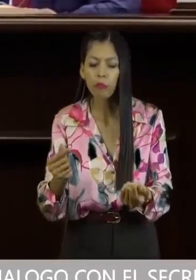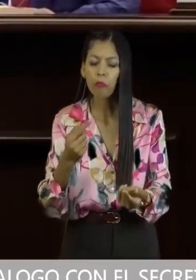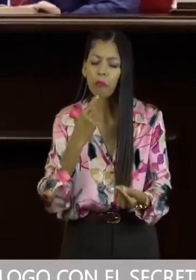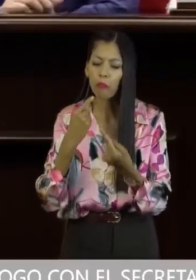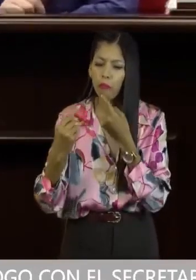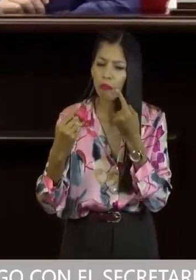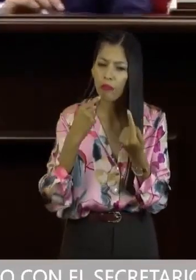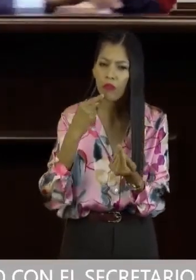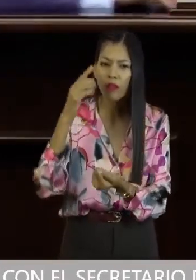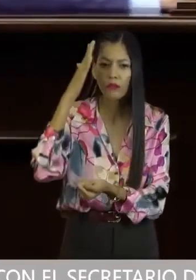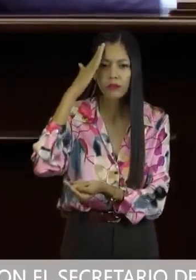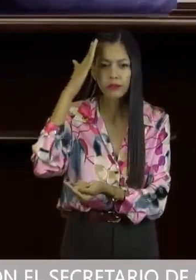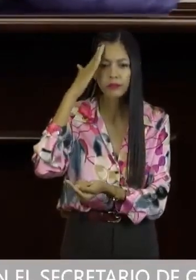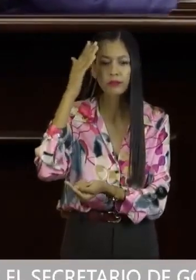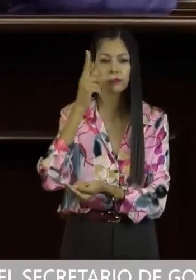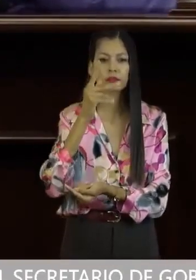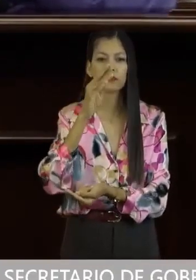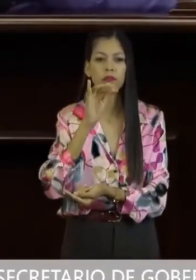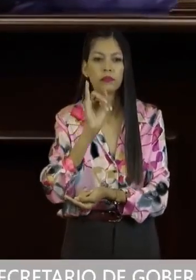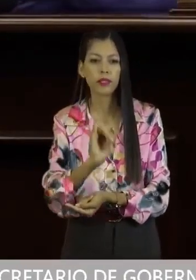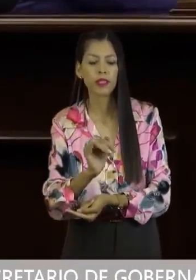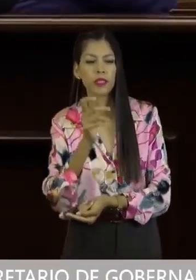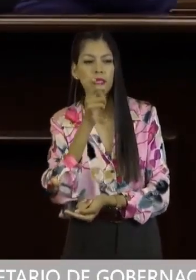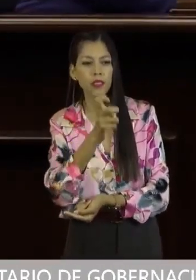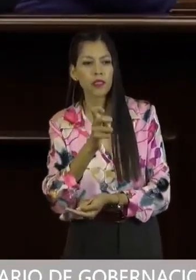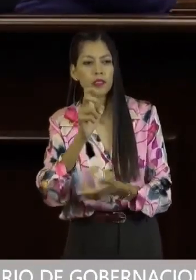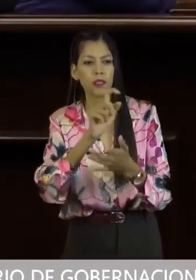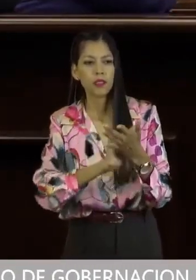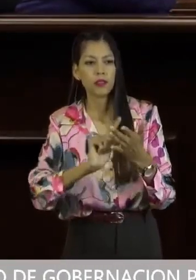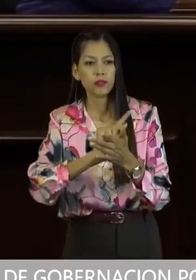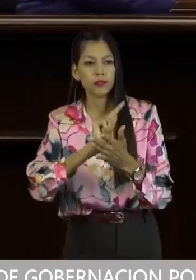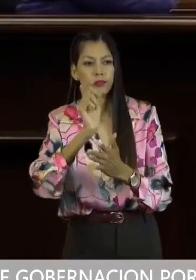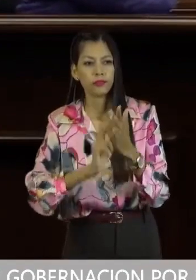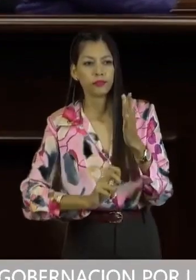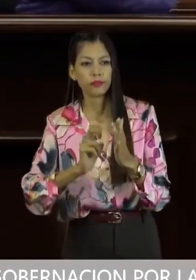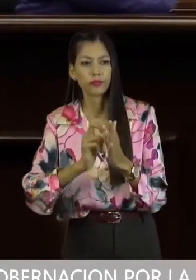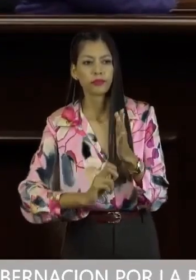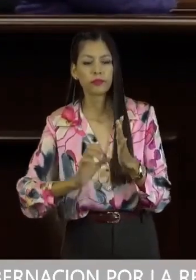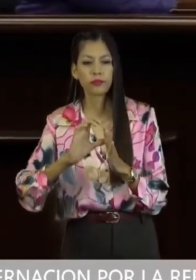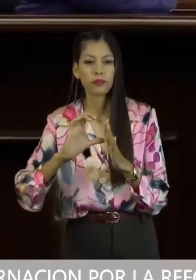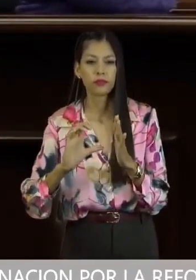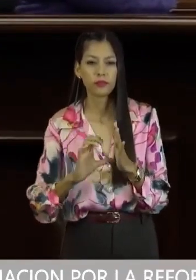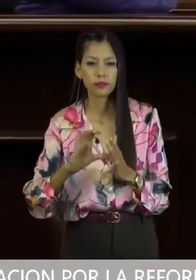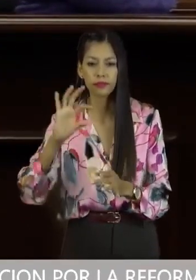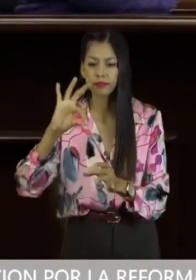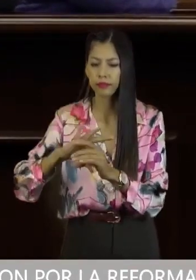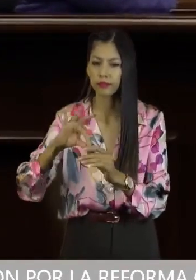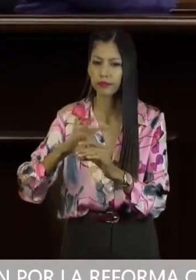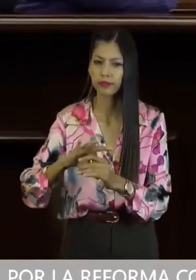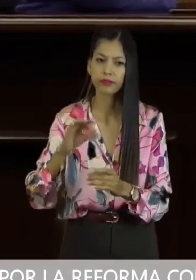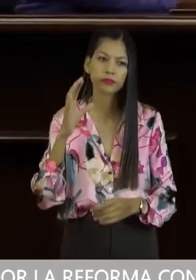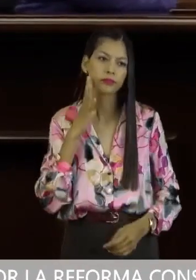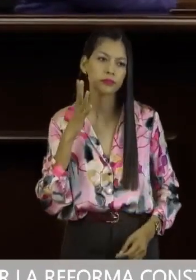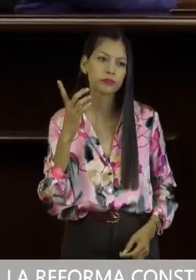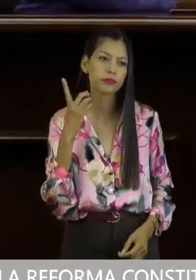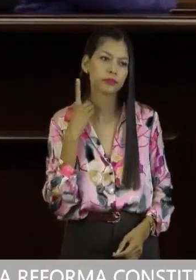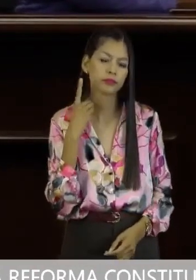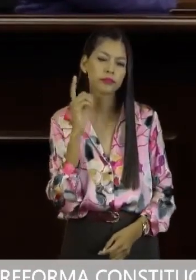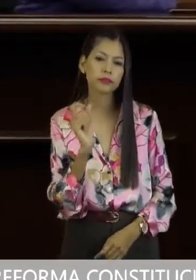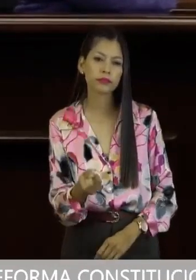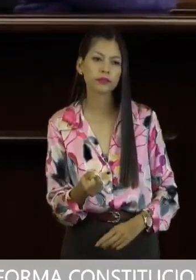PRI, pues esa reforma constitucional. Se votó en Cámara de Diputados y